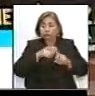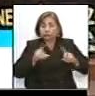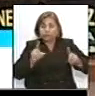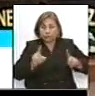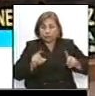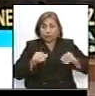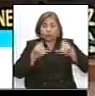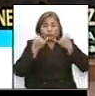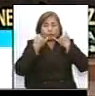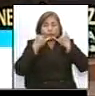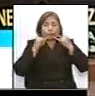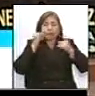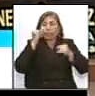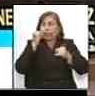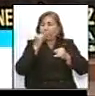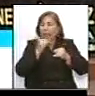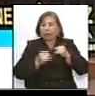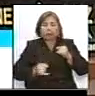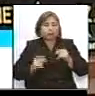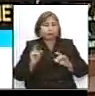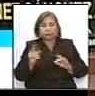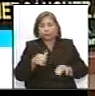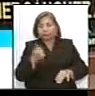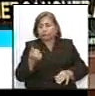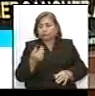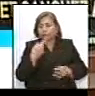el informe final, no las demás votaciones.